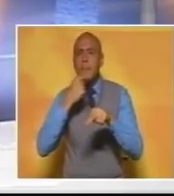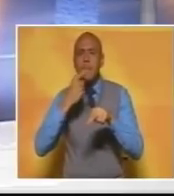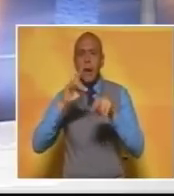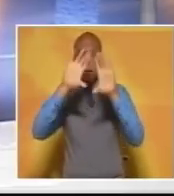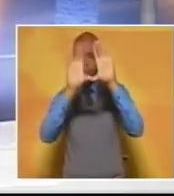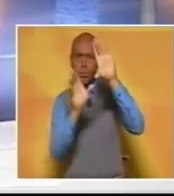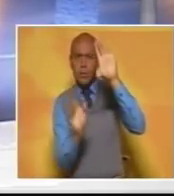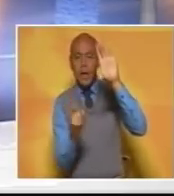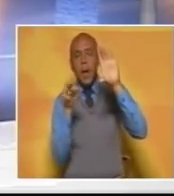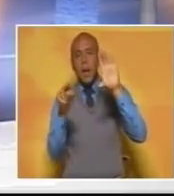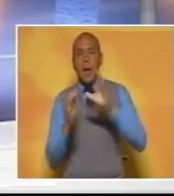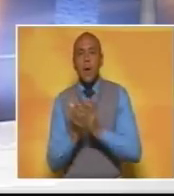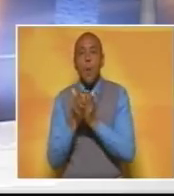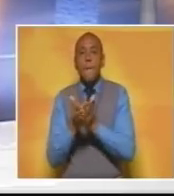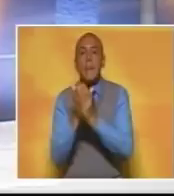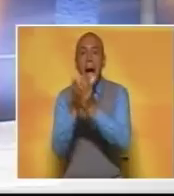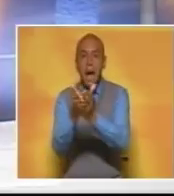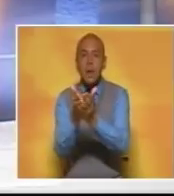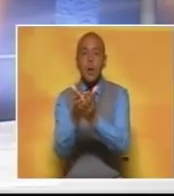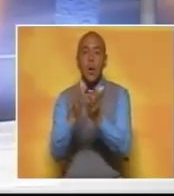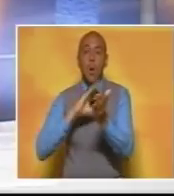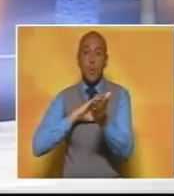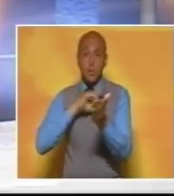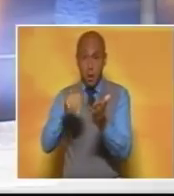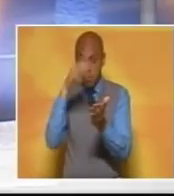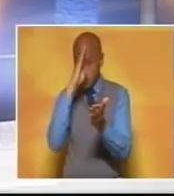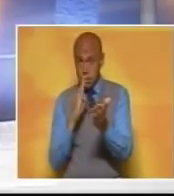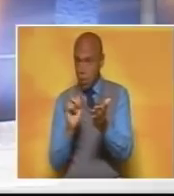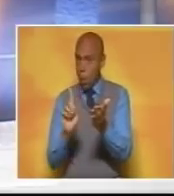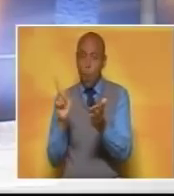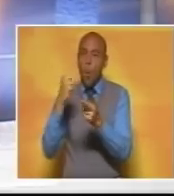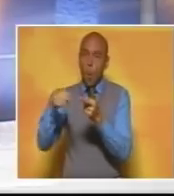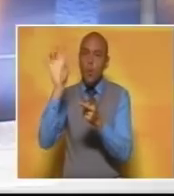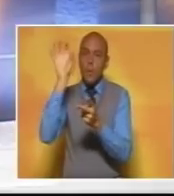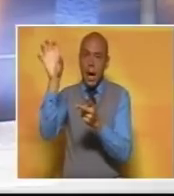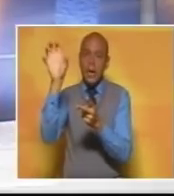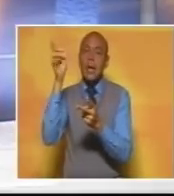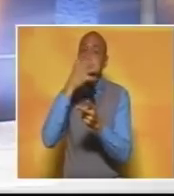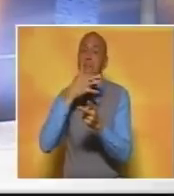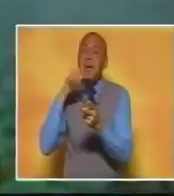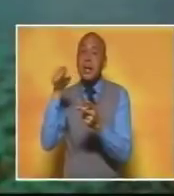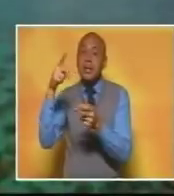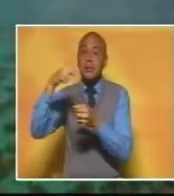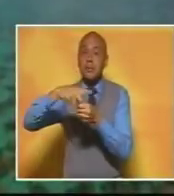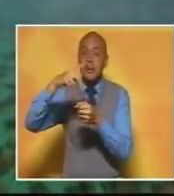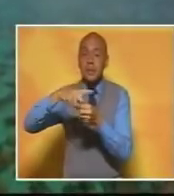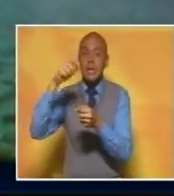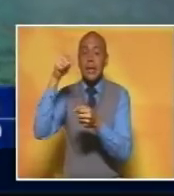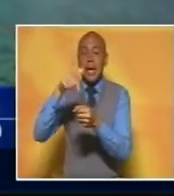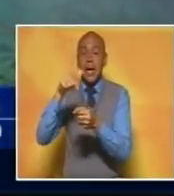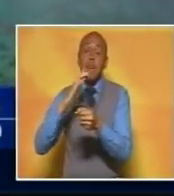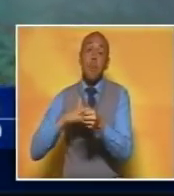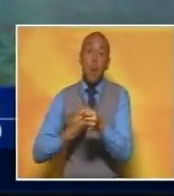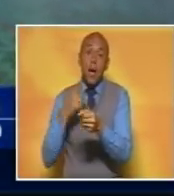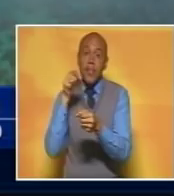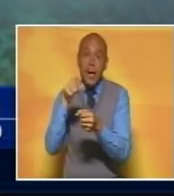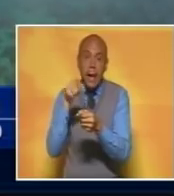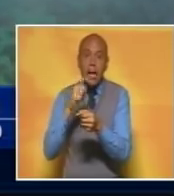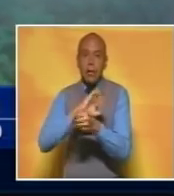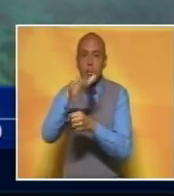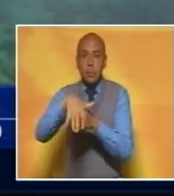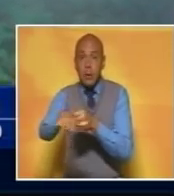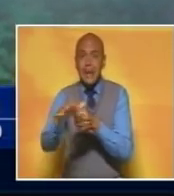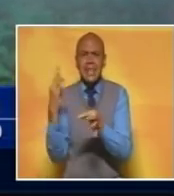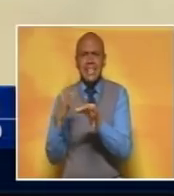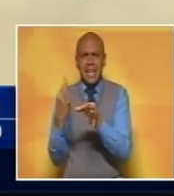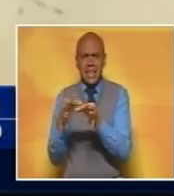proceden de un barco extranjero cargado muy probablemente con crudo venezolano. Desde principios de septiembre, toneladas de restos de petróleo han